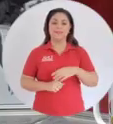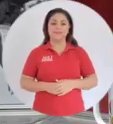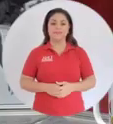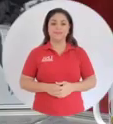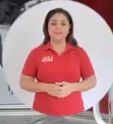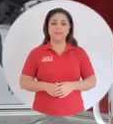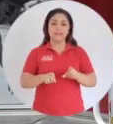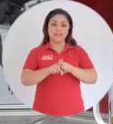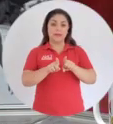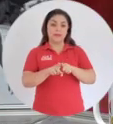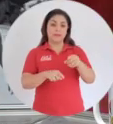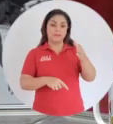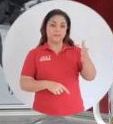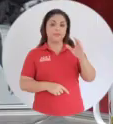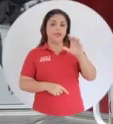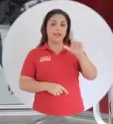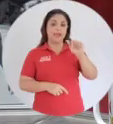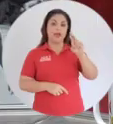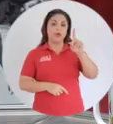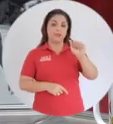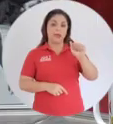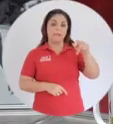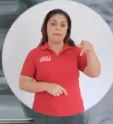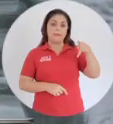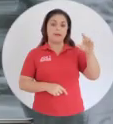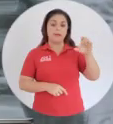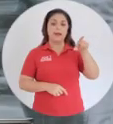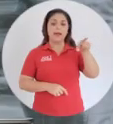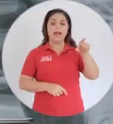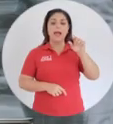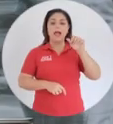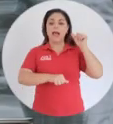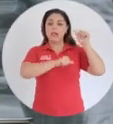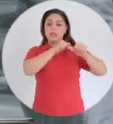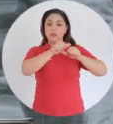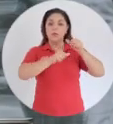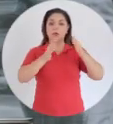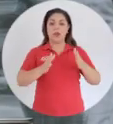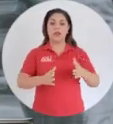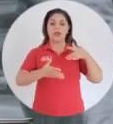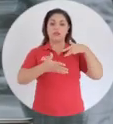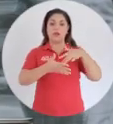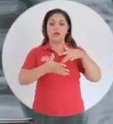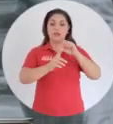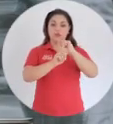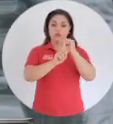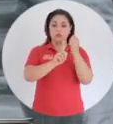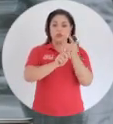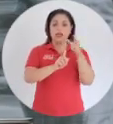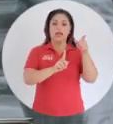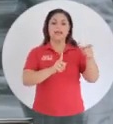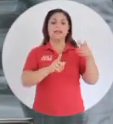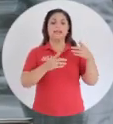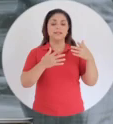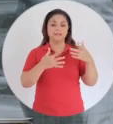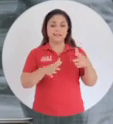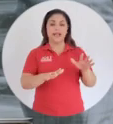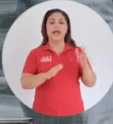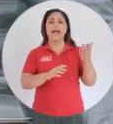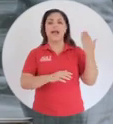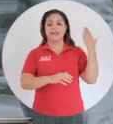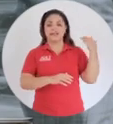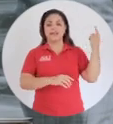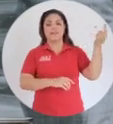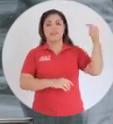nos acompaña también Claudia Palma Campos, quien es antropóloga de la Escuela de Sociología, ha sido colaboradora de Una Mirada. Qué gusto tenerte de nuevo